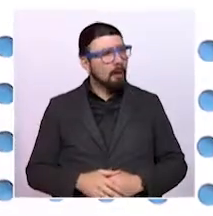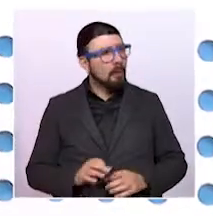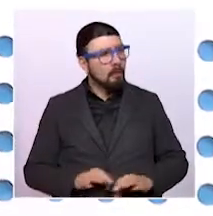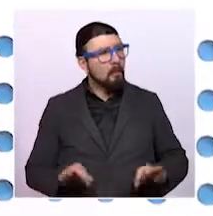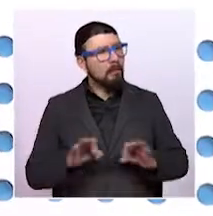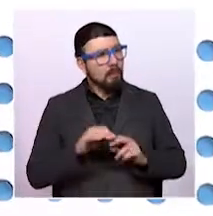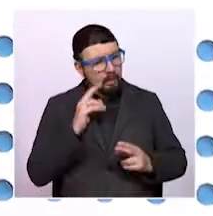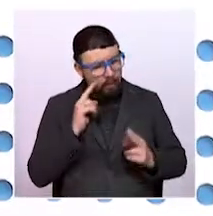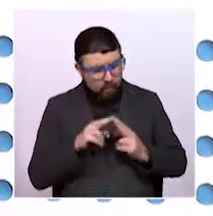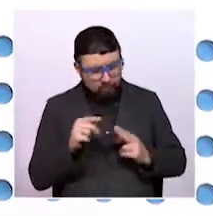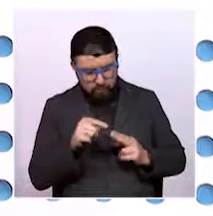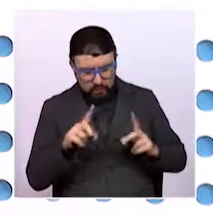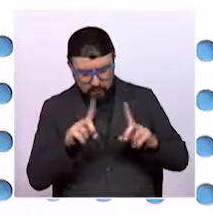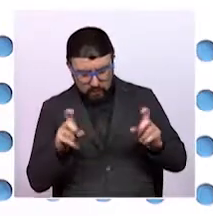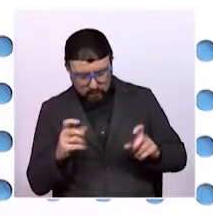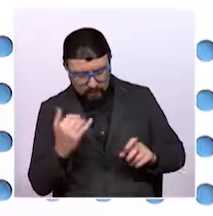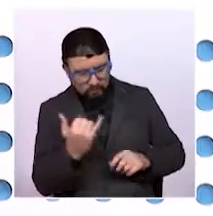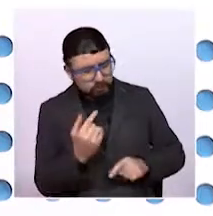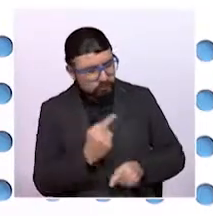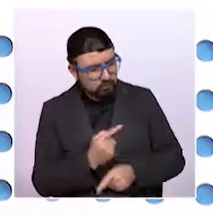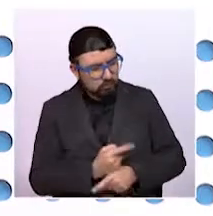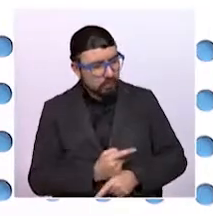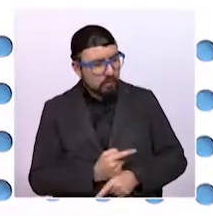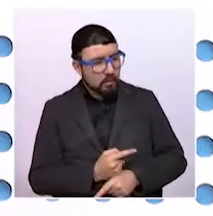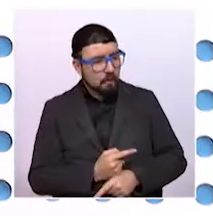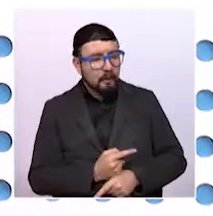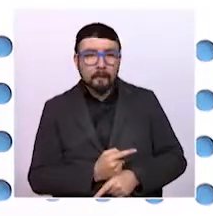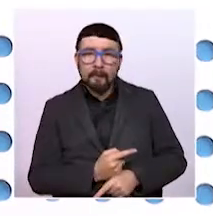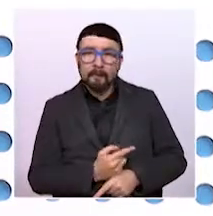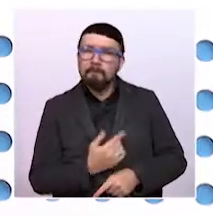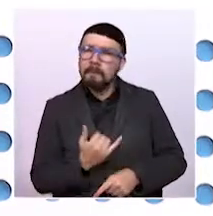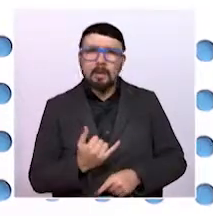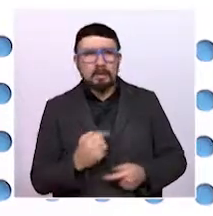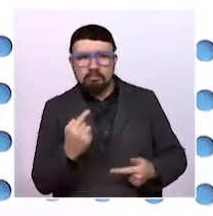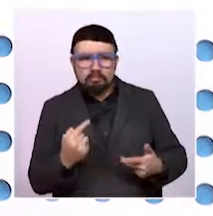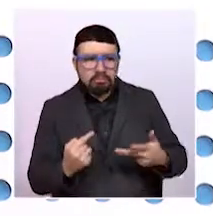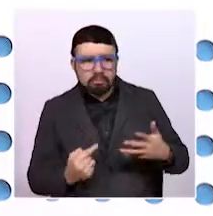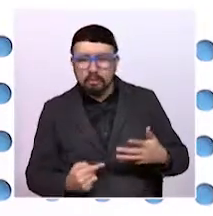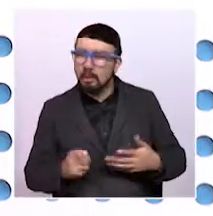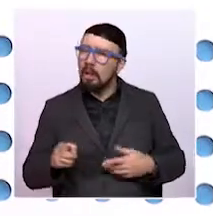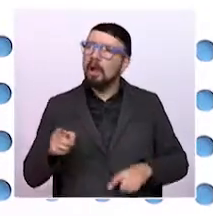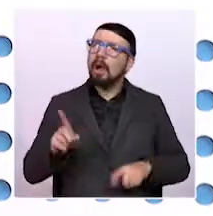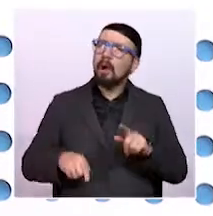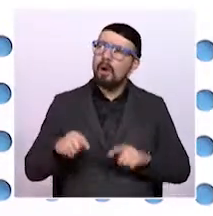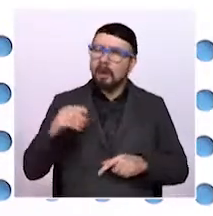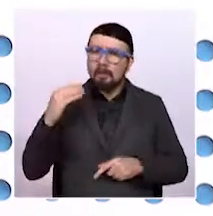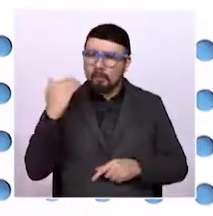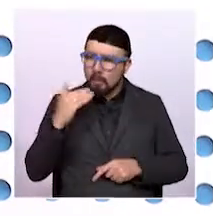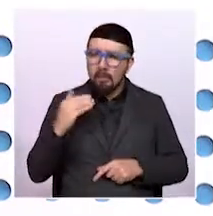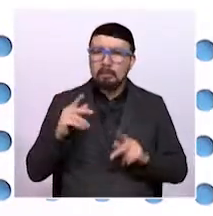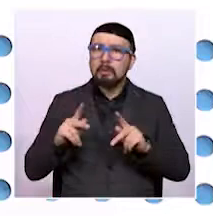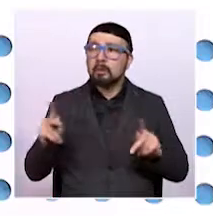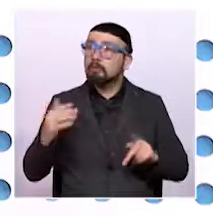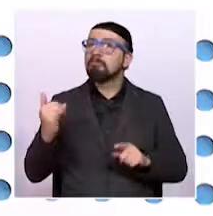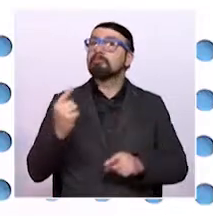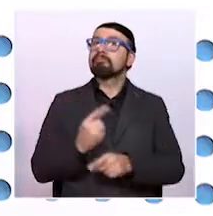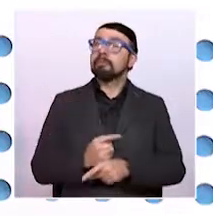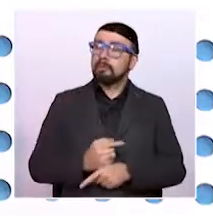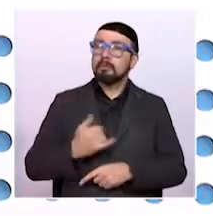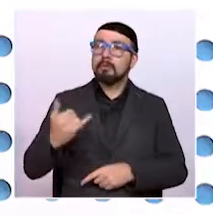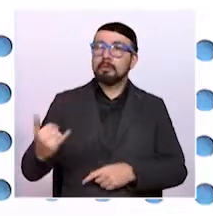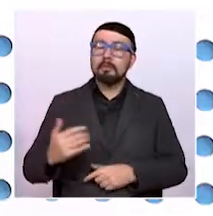salgamos de muchos mitos es cierto que tienen muchas personas acerca de esto bueno doctora